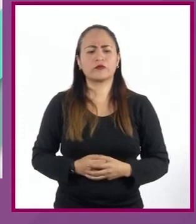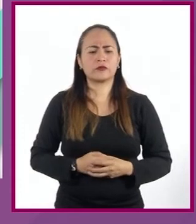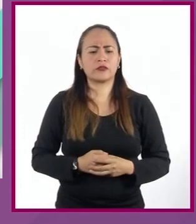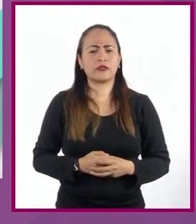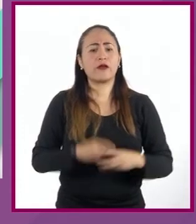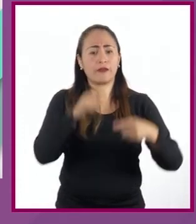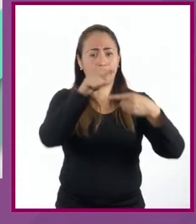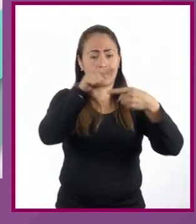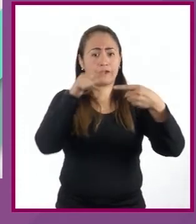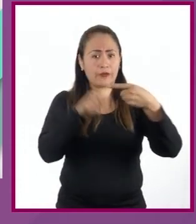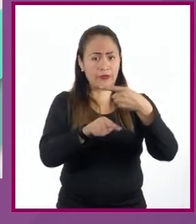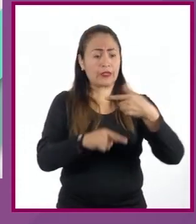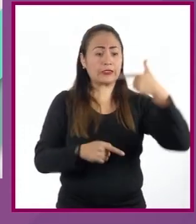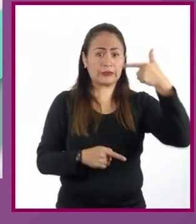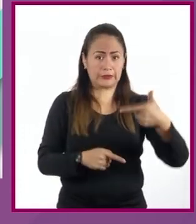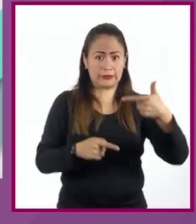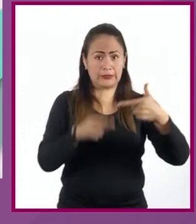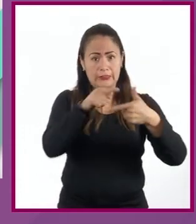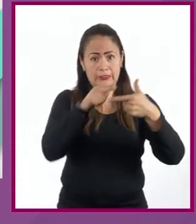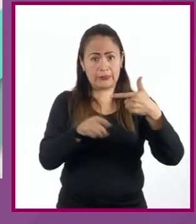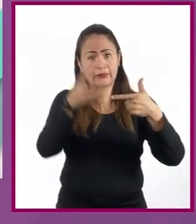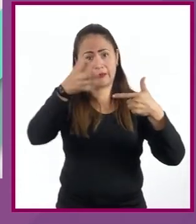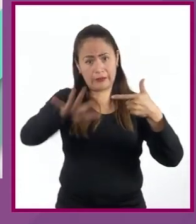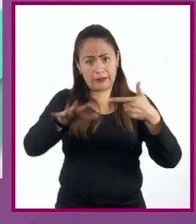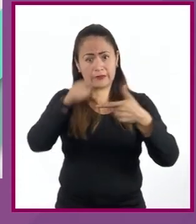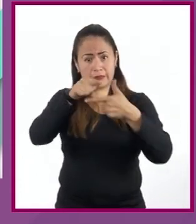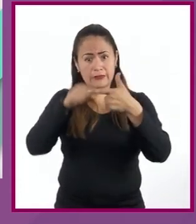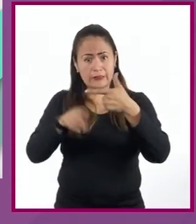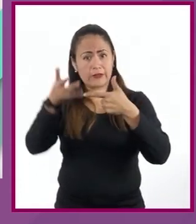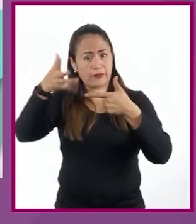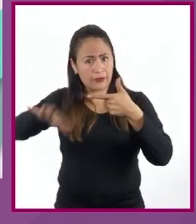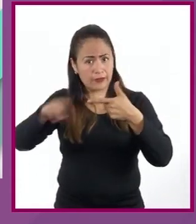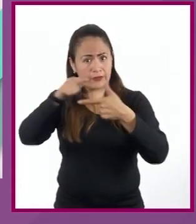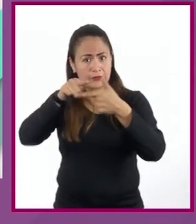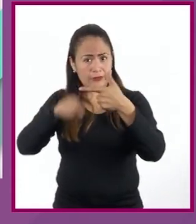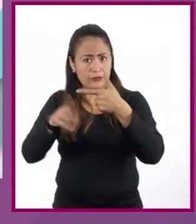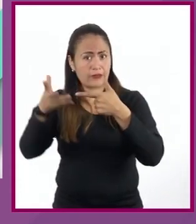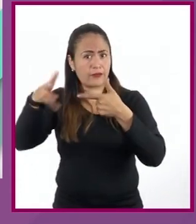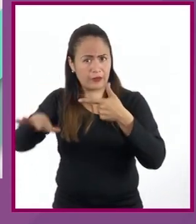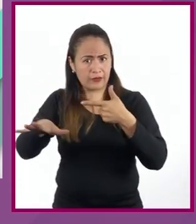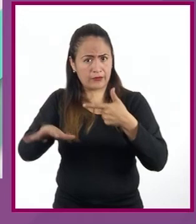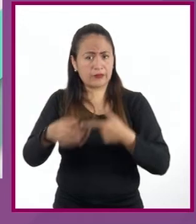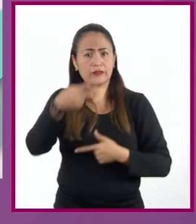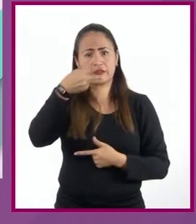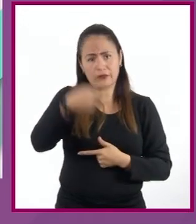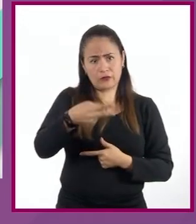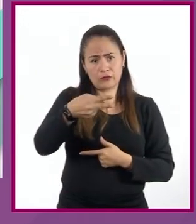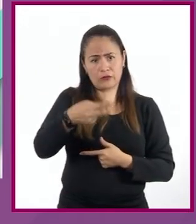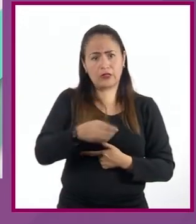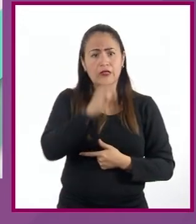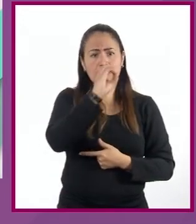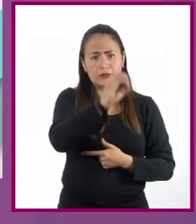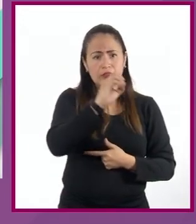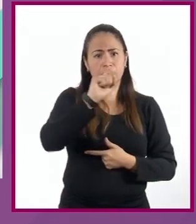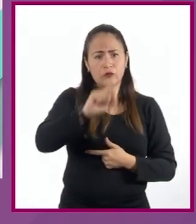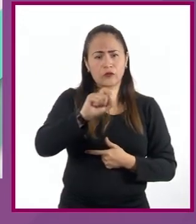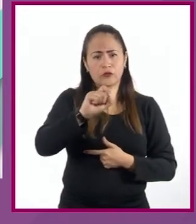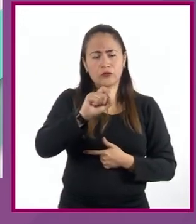Dividimos 7 entre 10 entre 10 entre 10, que es igual a